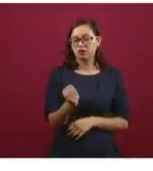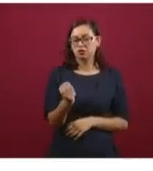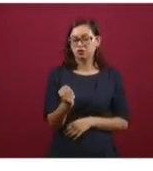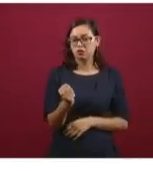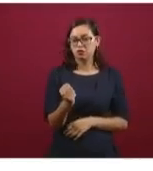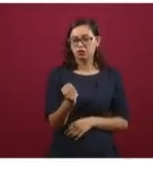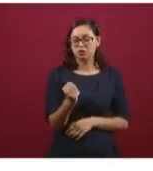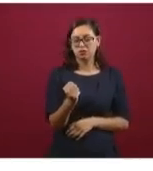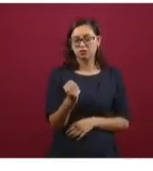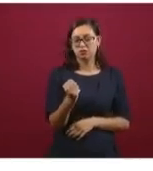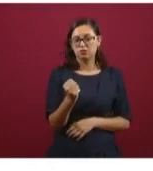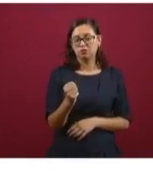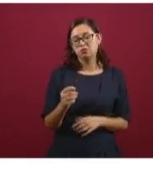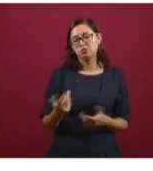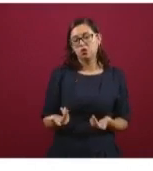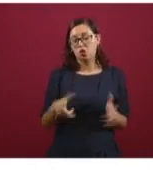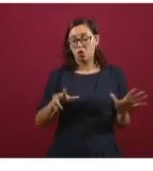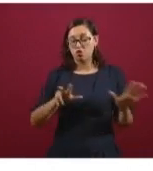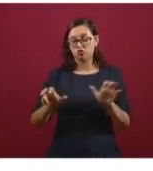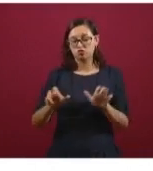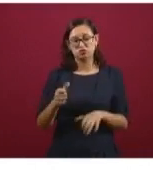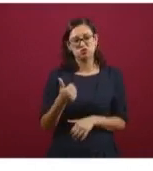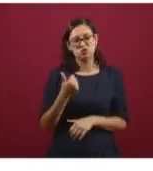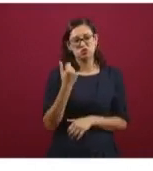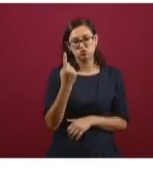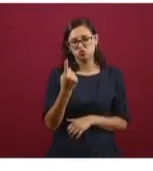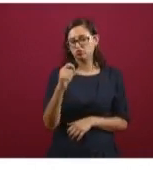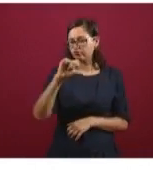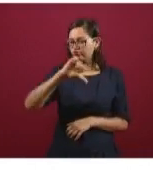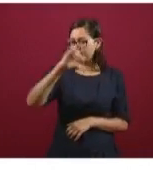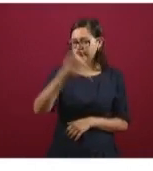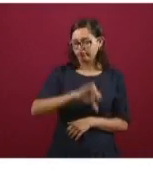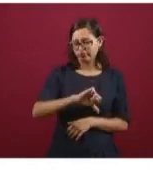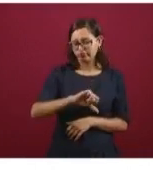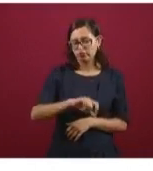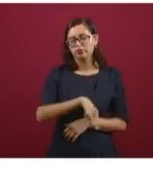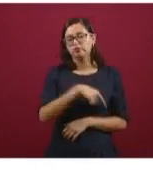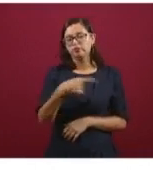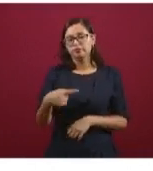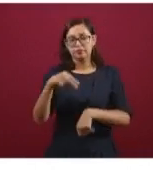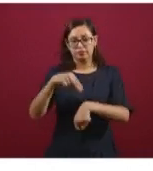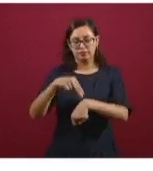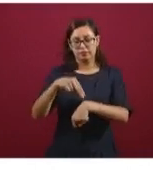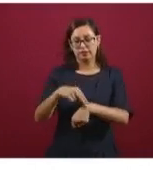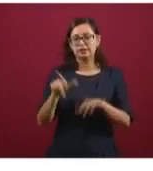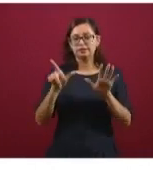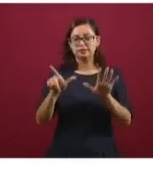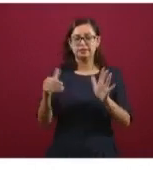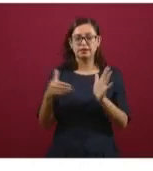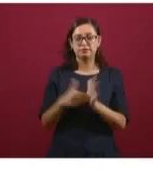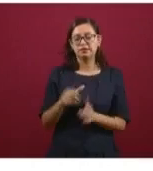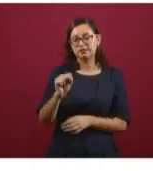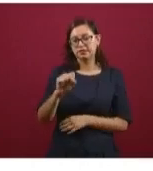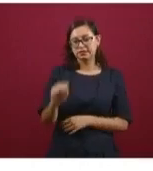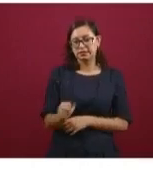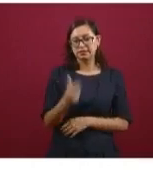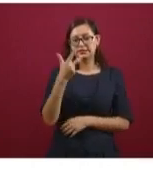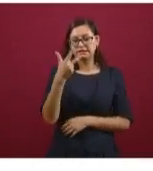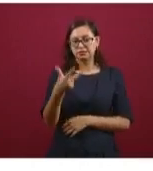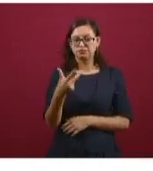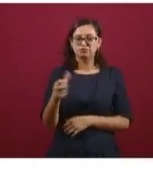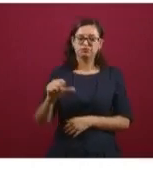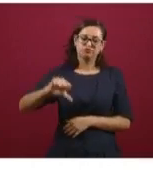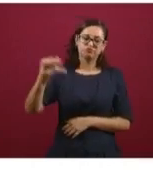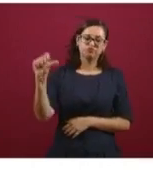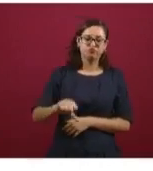10.739 y no lo han aprobado 801. El examen médico lo han realizado 7.067 y no lo han